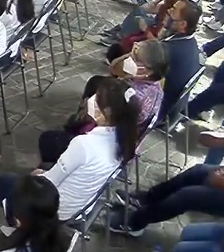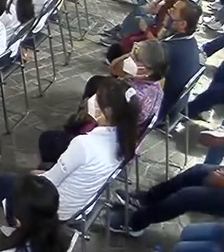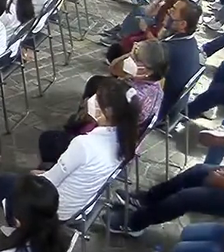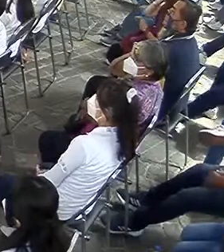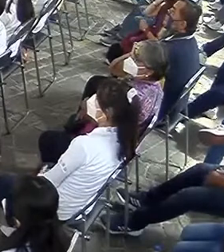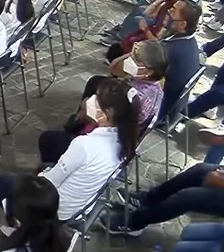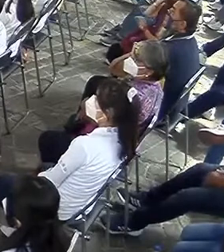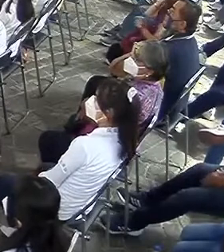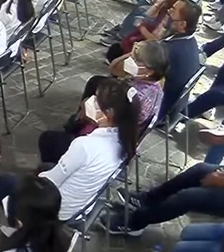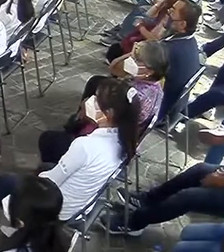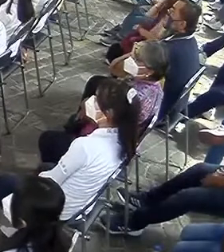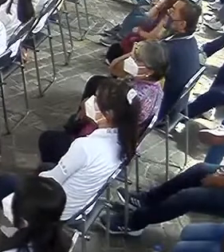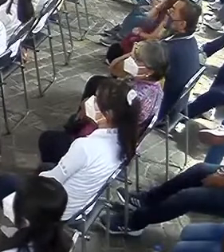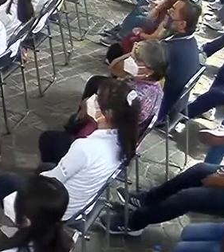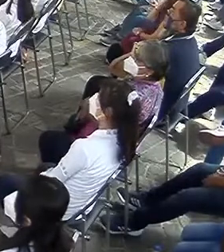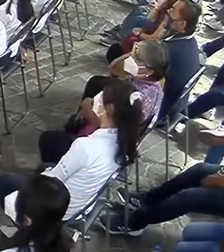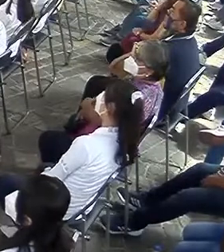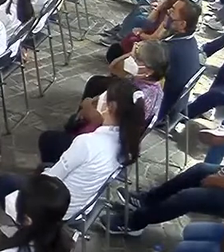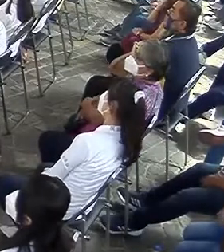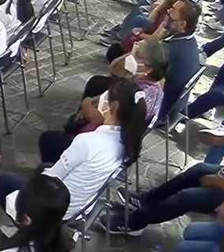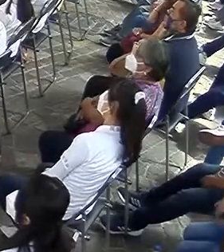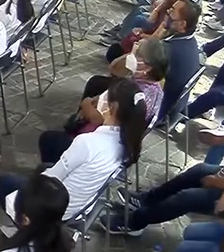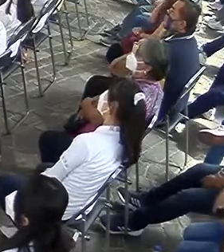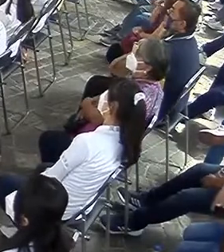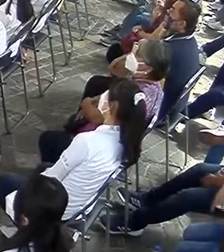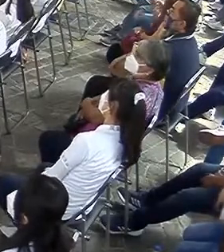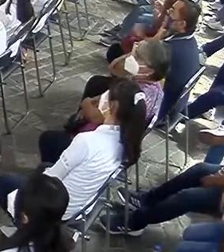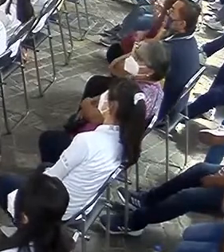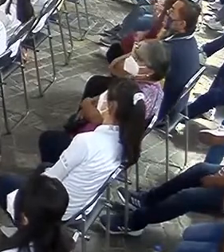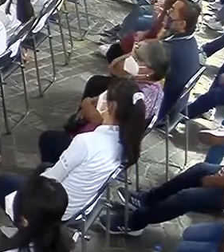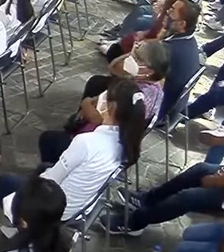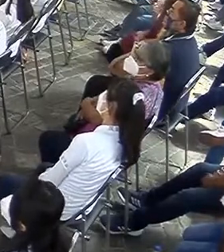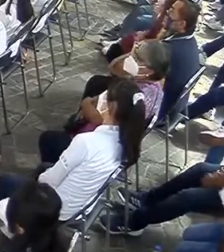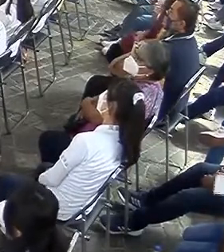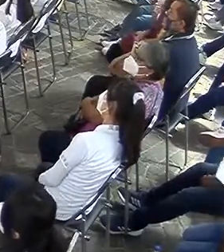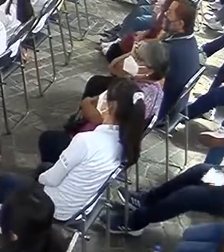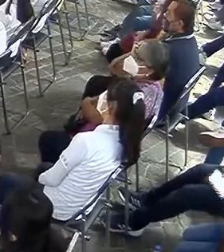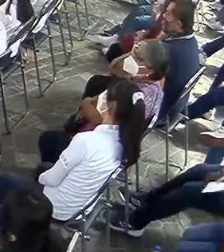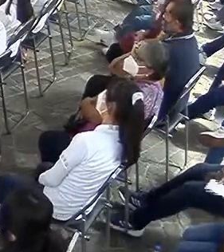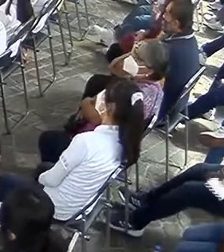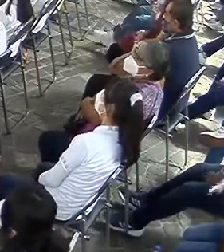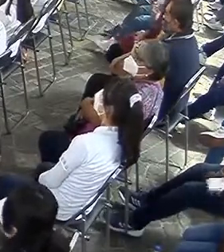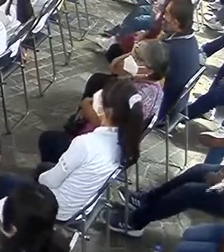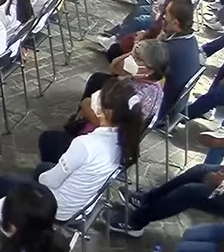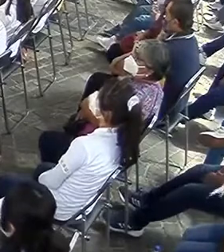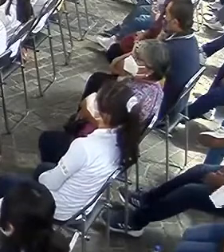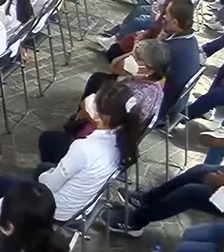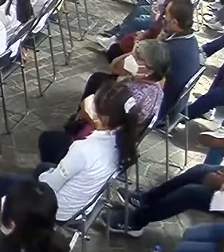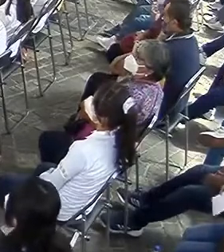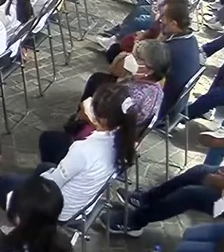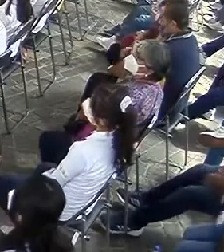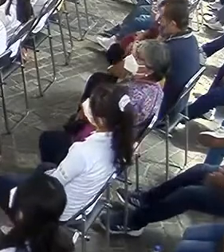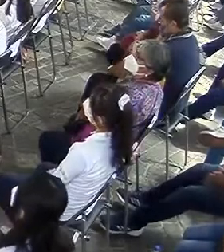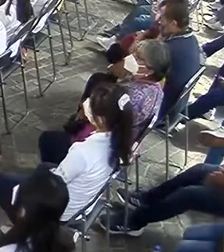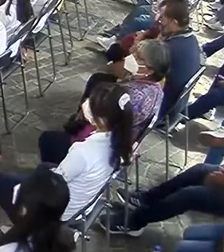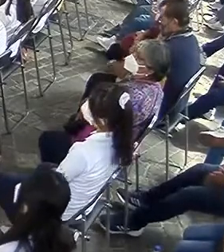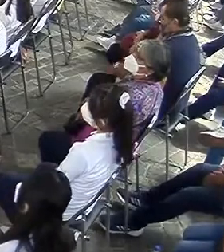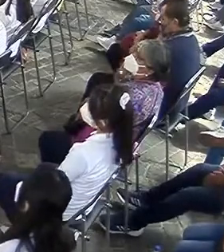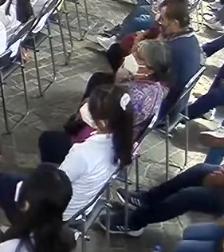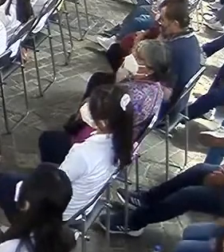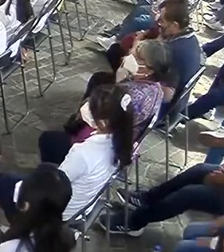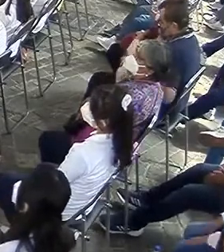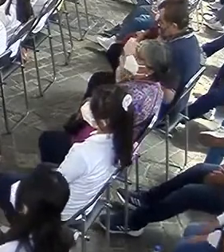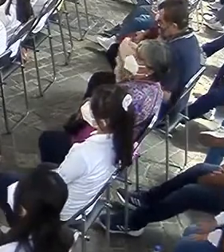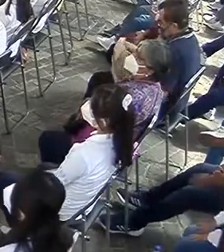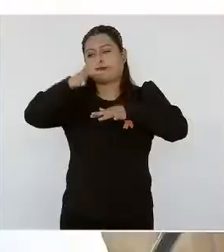Vamos a leer Flor del Atardecer, de Rosario Patricio Martínez. Flor del atardecer,